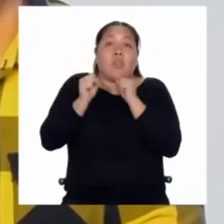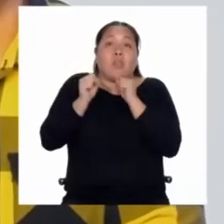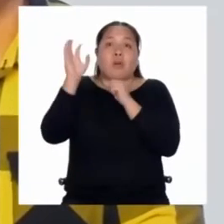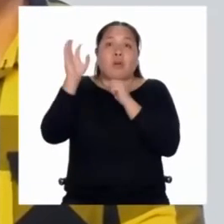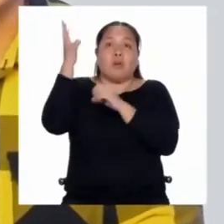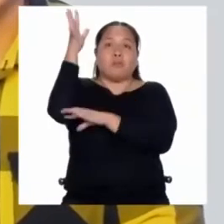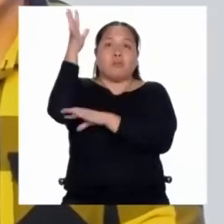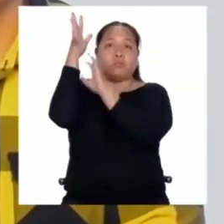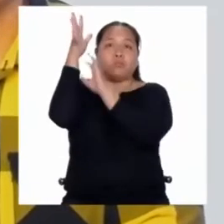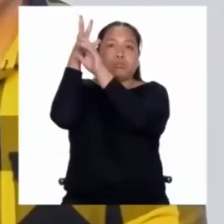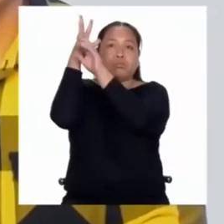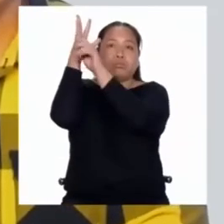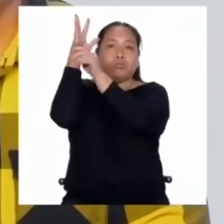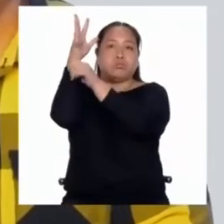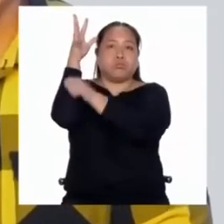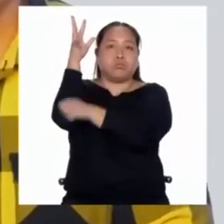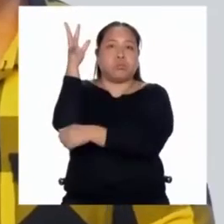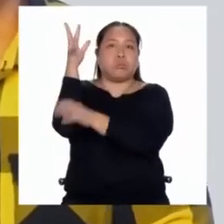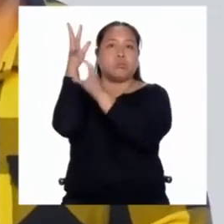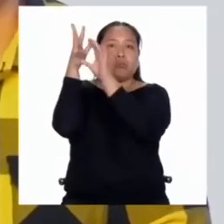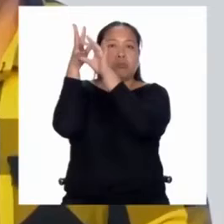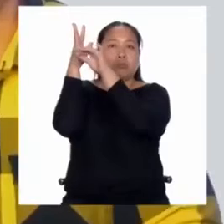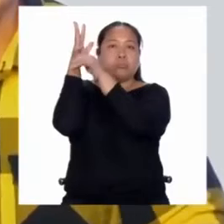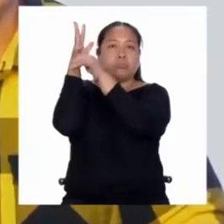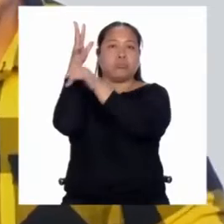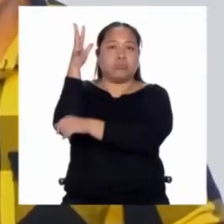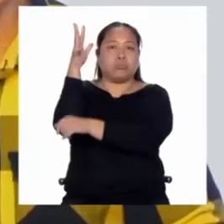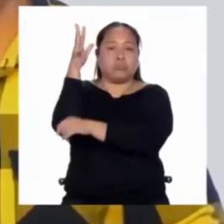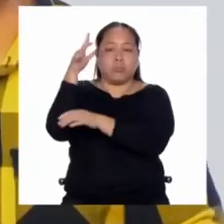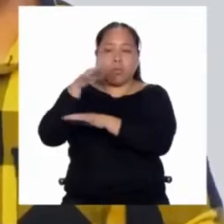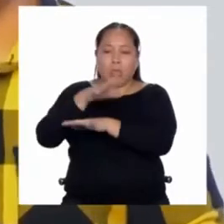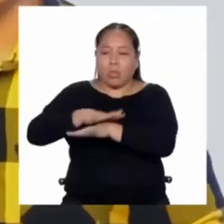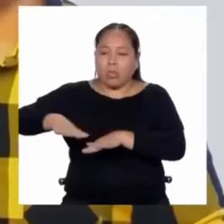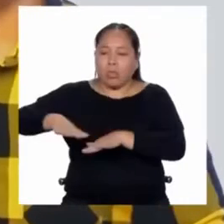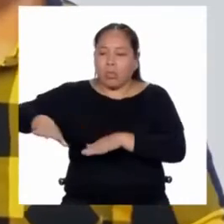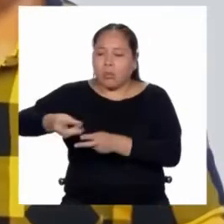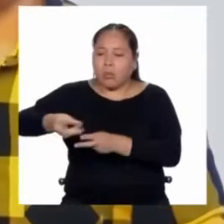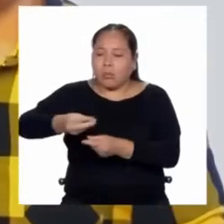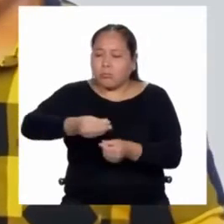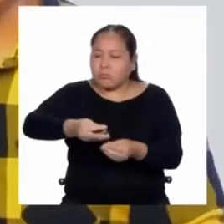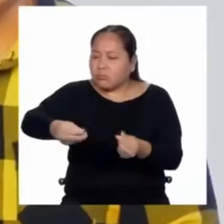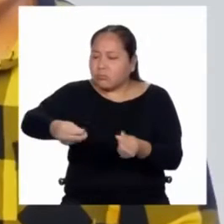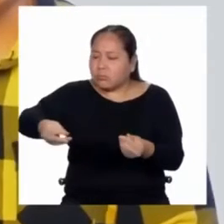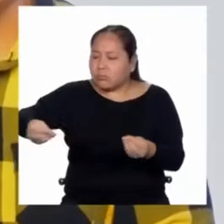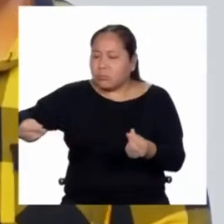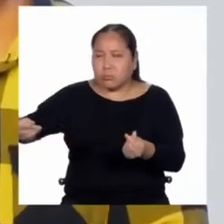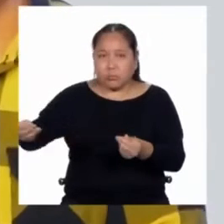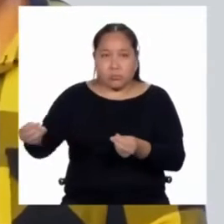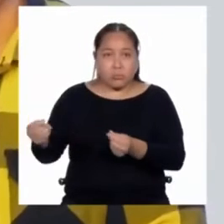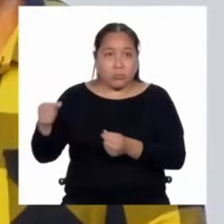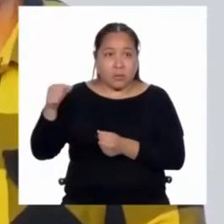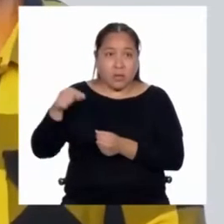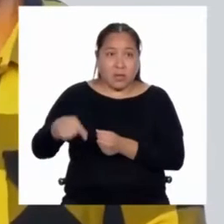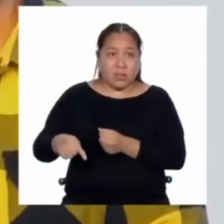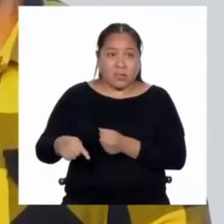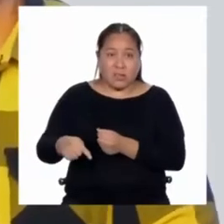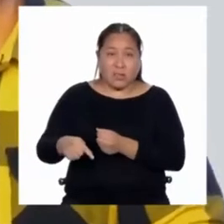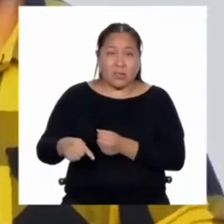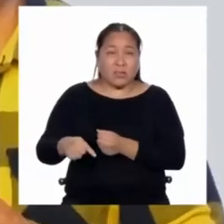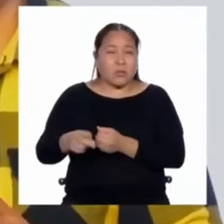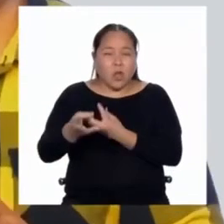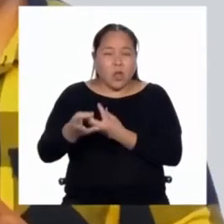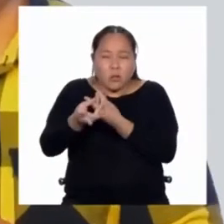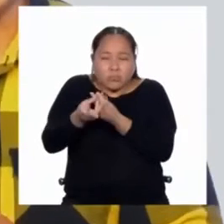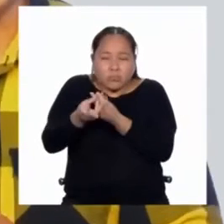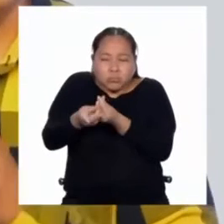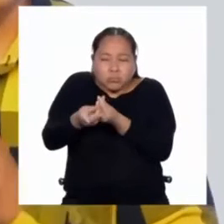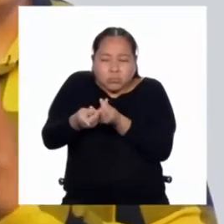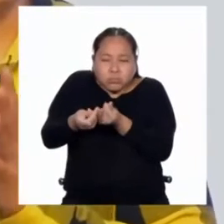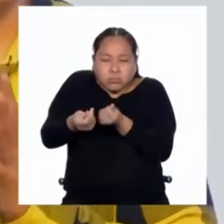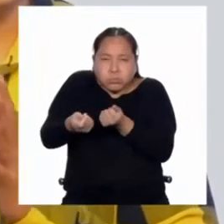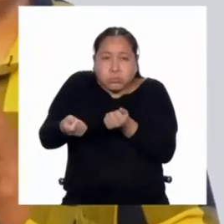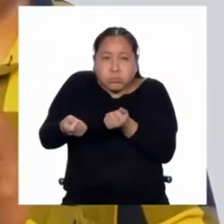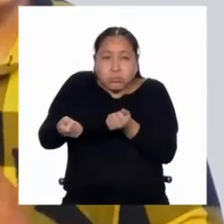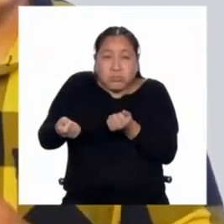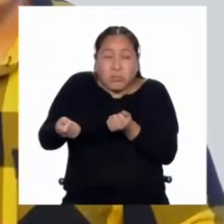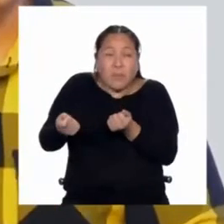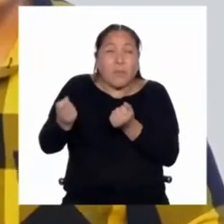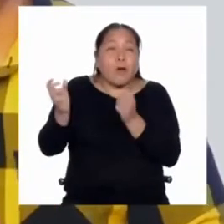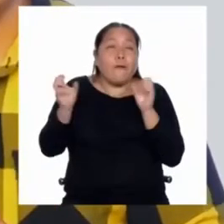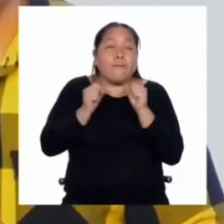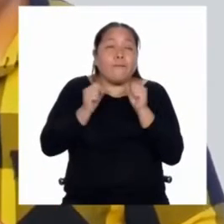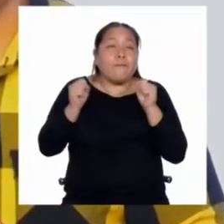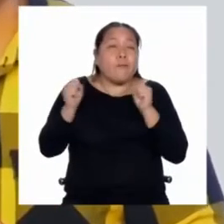hojas de los árboles caen, dejan los suelos cubiertos de hojarasca, la cual se descompone por defecto de la